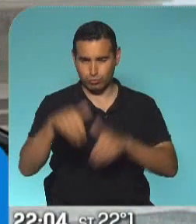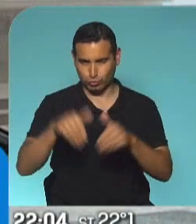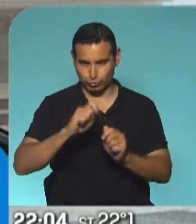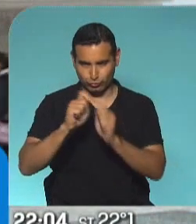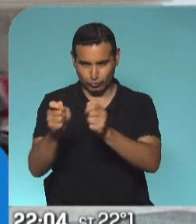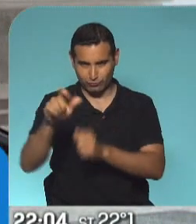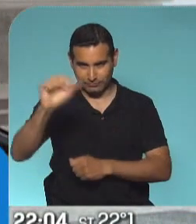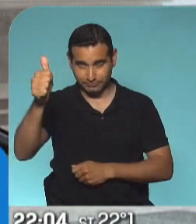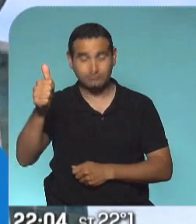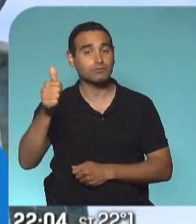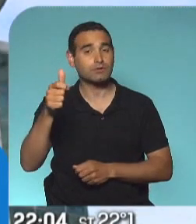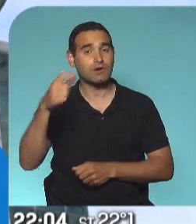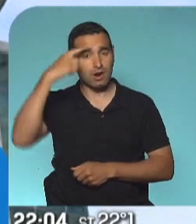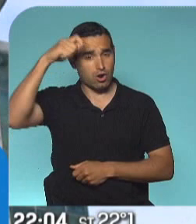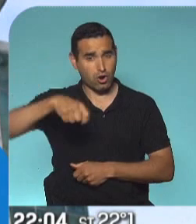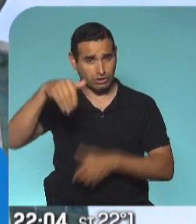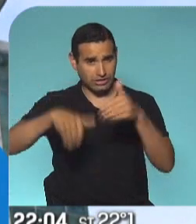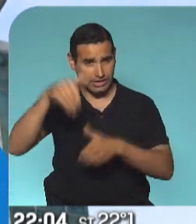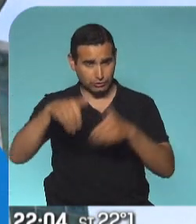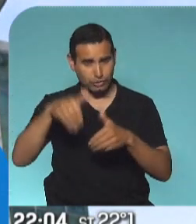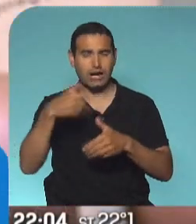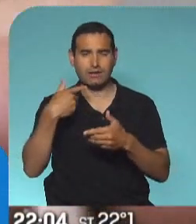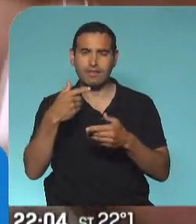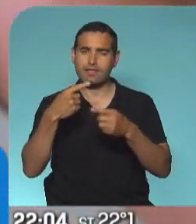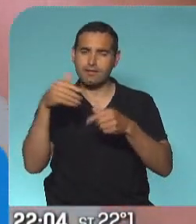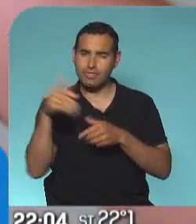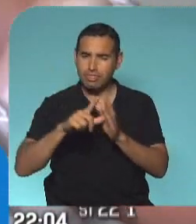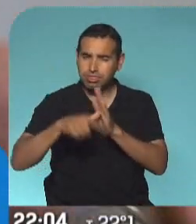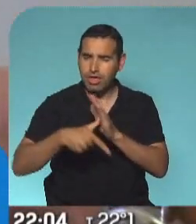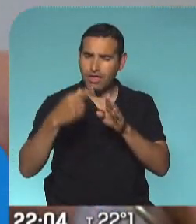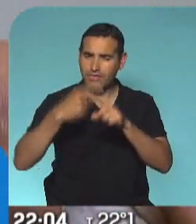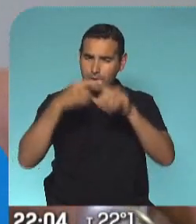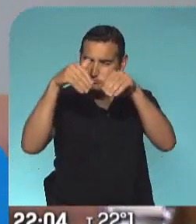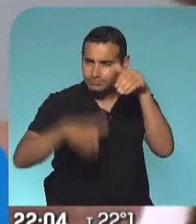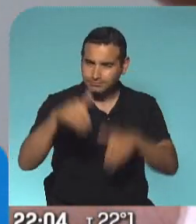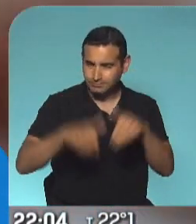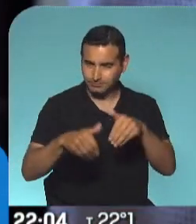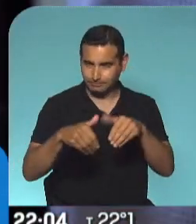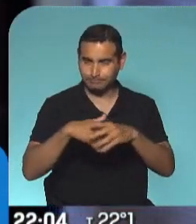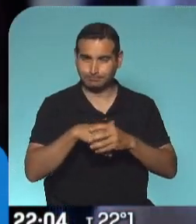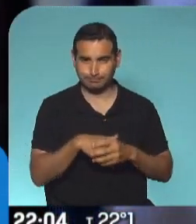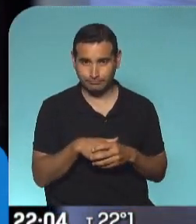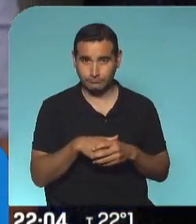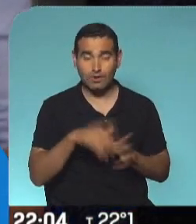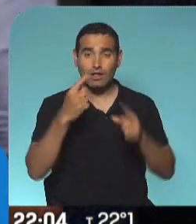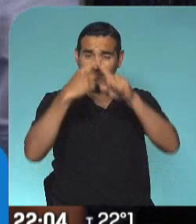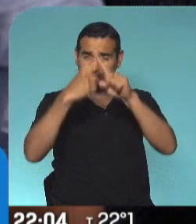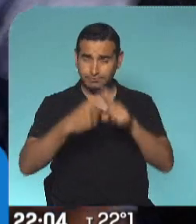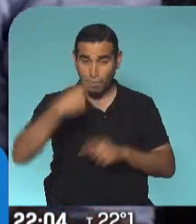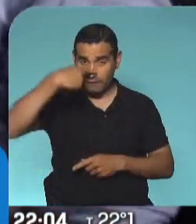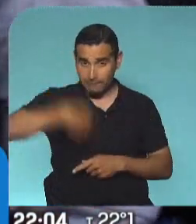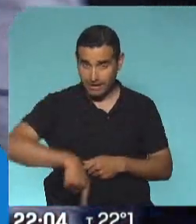Corte Electoral retrasó el escrutinio final para contabilizar los denominados votos observados. En el conteo